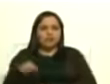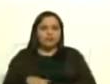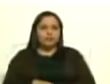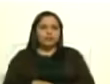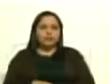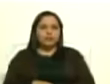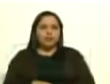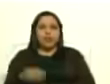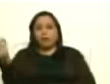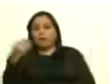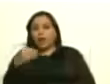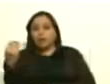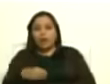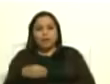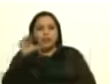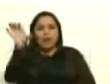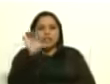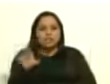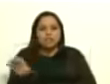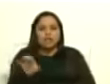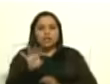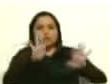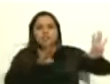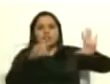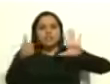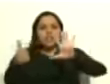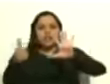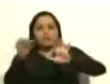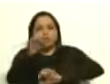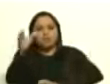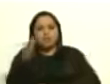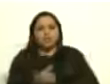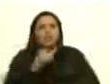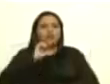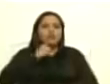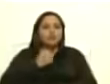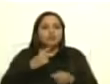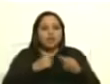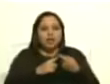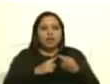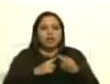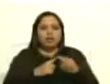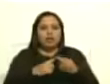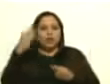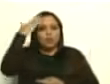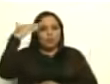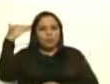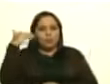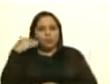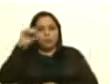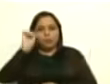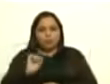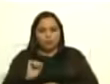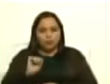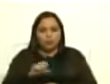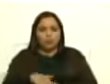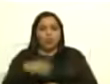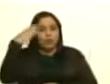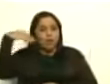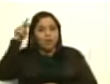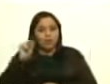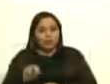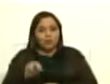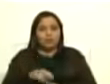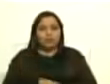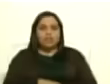países donde está concentrado el 96%, Rusia, Corea del Norte, Irán, Siria, Venezuela,